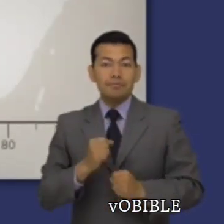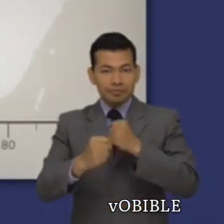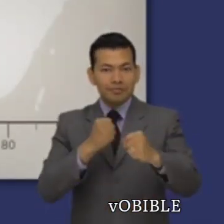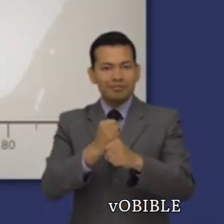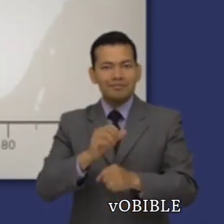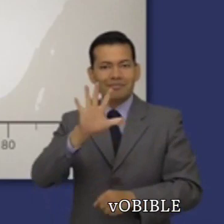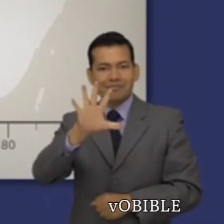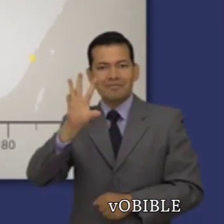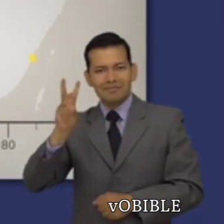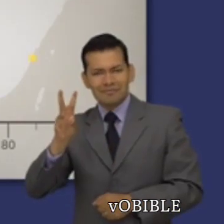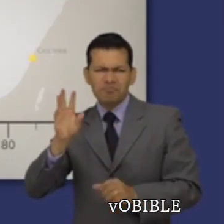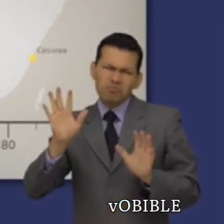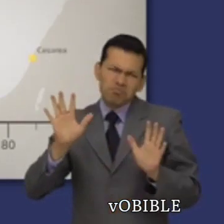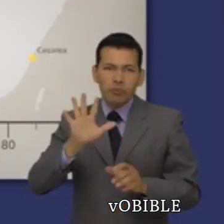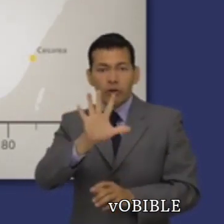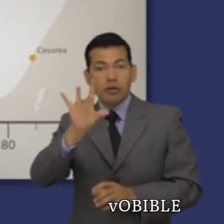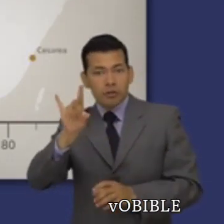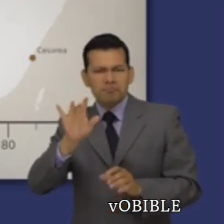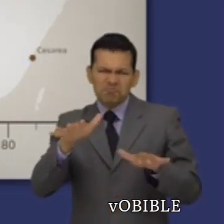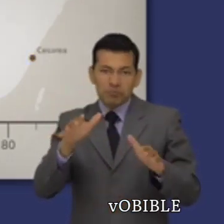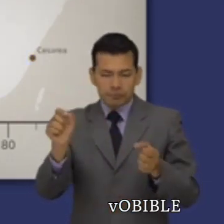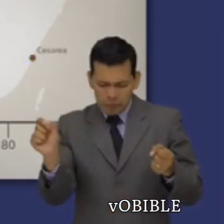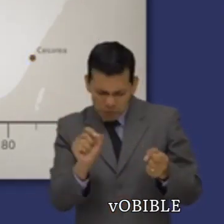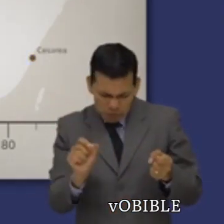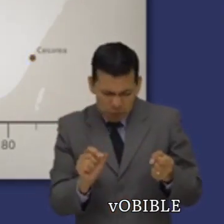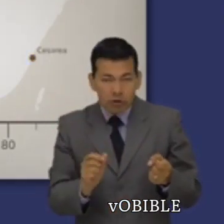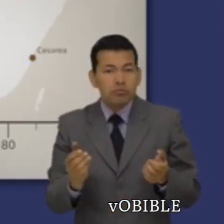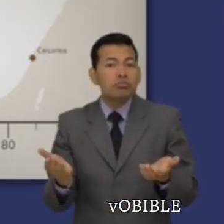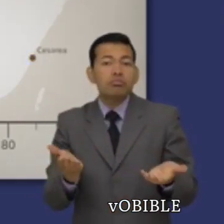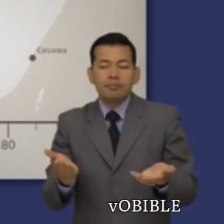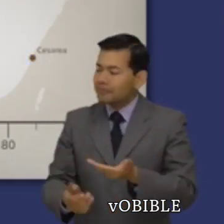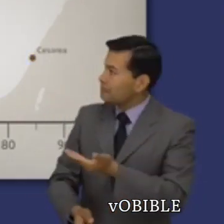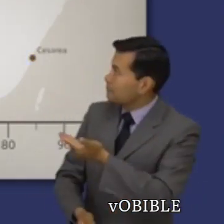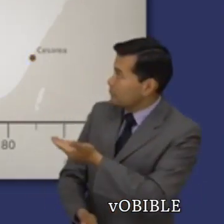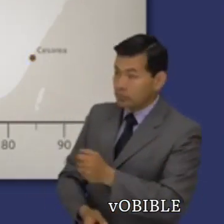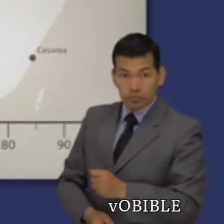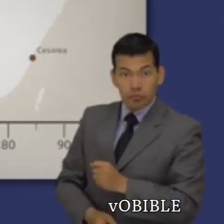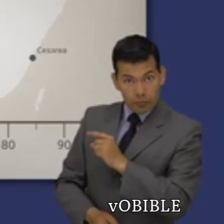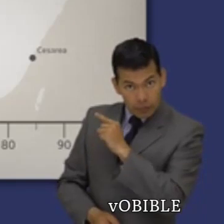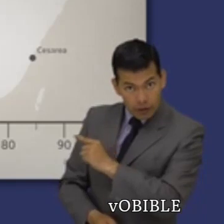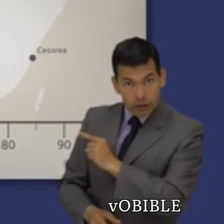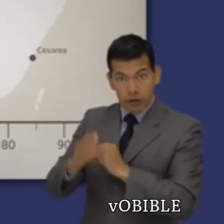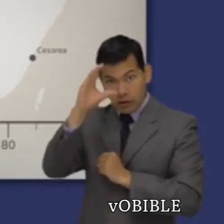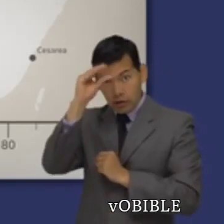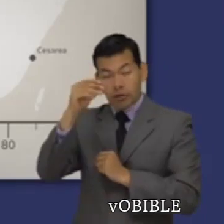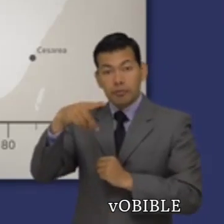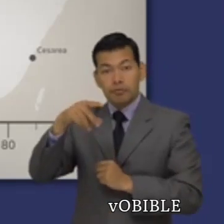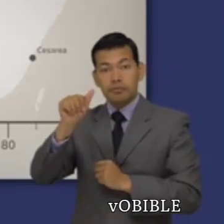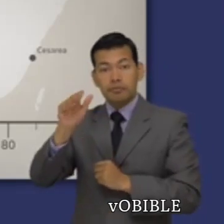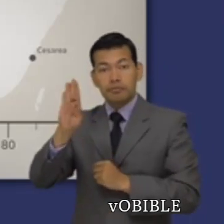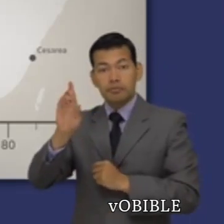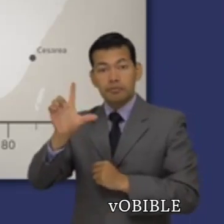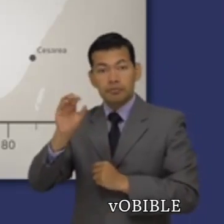Lucas debió escribir este libro en Cesarea, mientras Pablo estuvo encarcelado allí, desde alrededor del 56 al 58